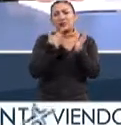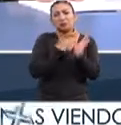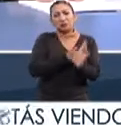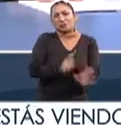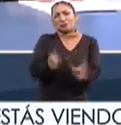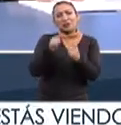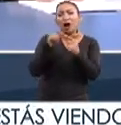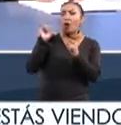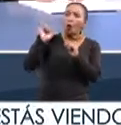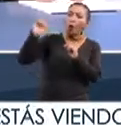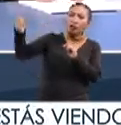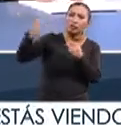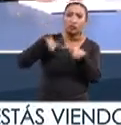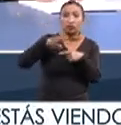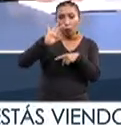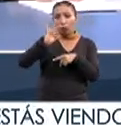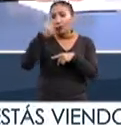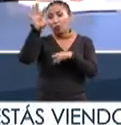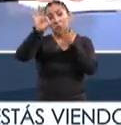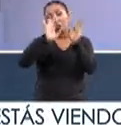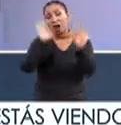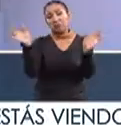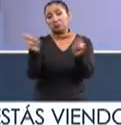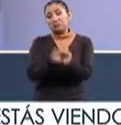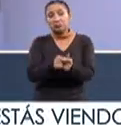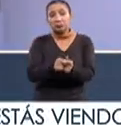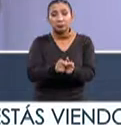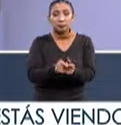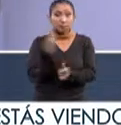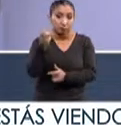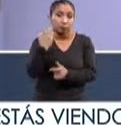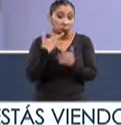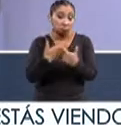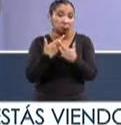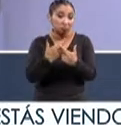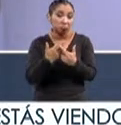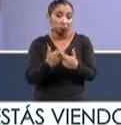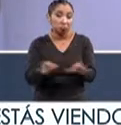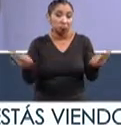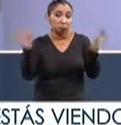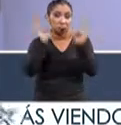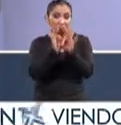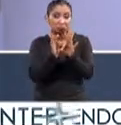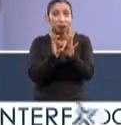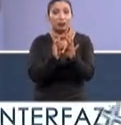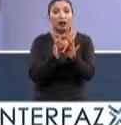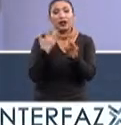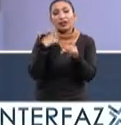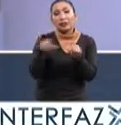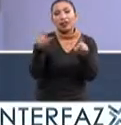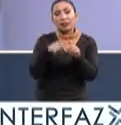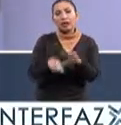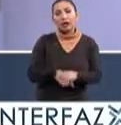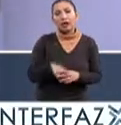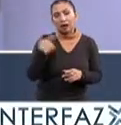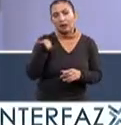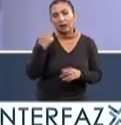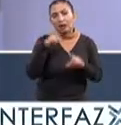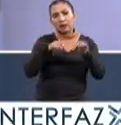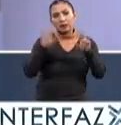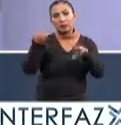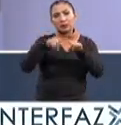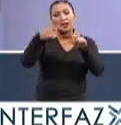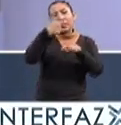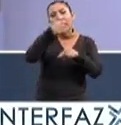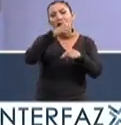ese tipo de cosas. Al final son 42 y creemos que es una selección interesante y variada, ¿no? Que represente